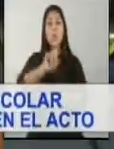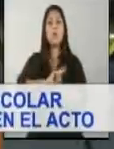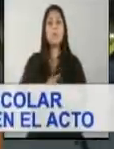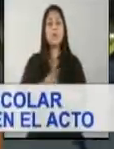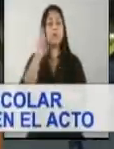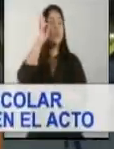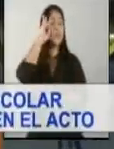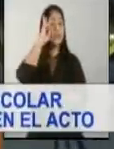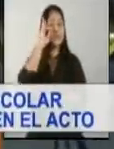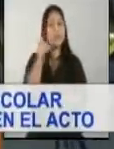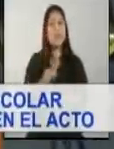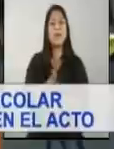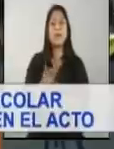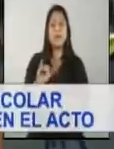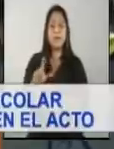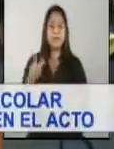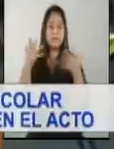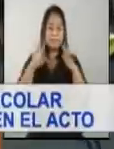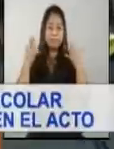memoria de Ariel.